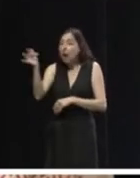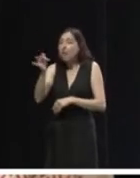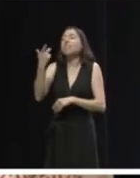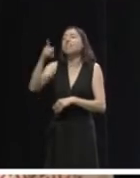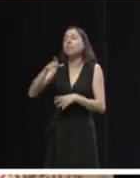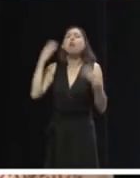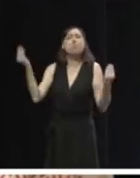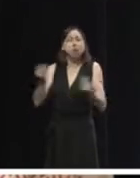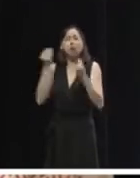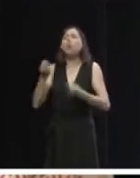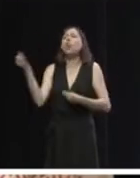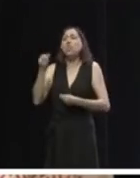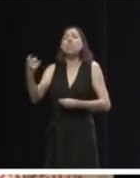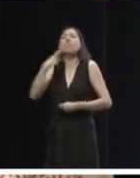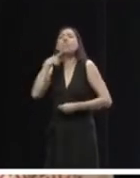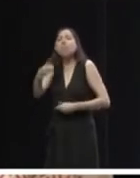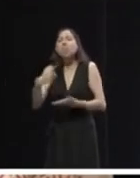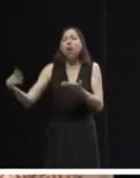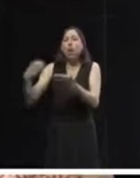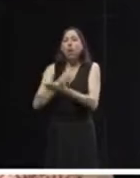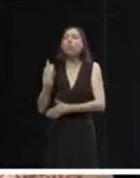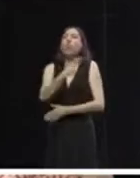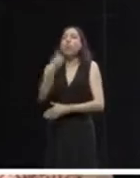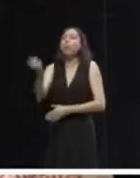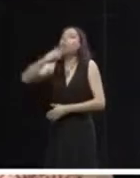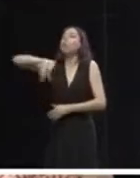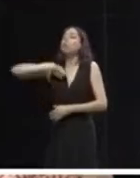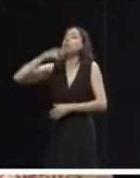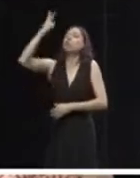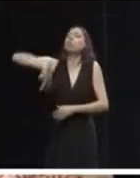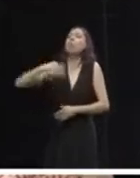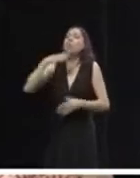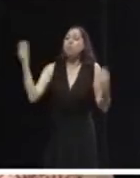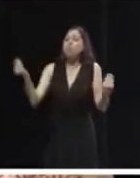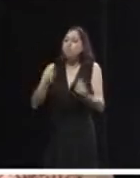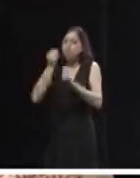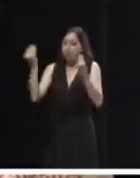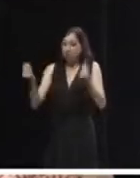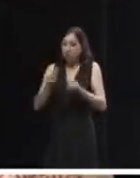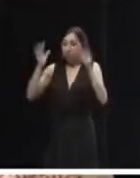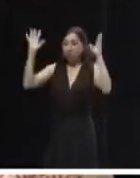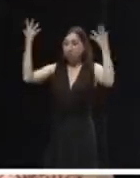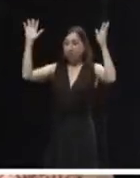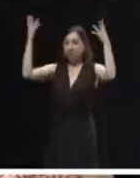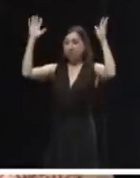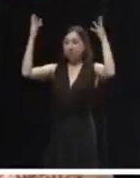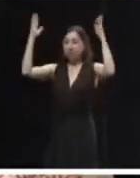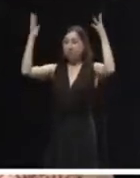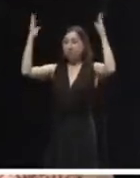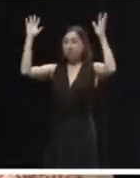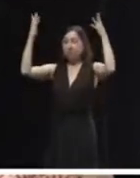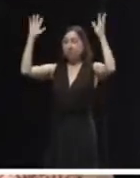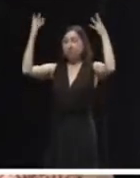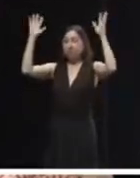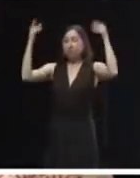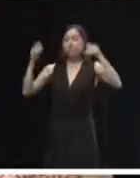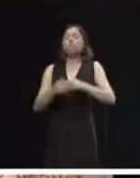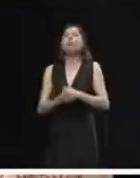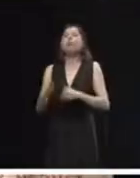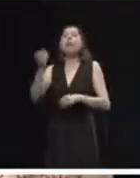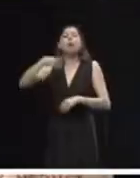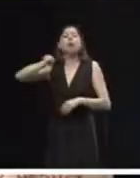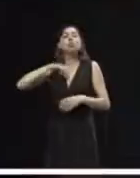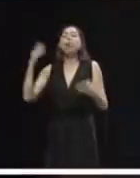hay que decirlo a todos y cada uno. Somos mejores. Tenemos el mejor programa de gobierno. Tenemos la